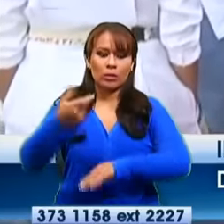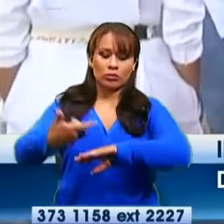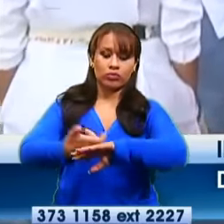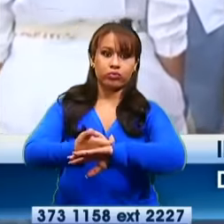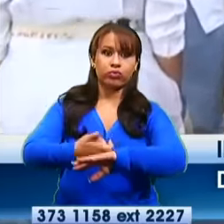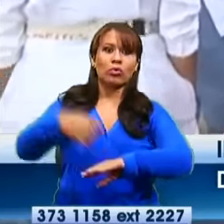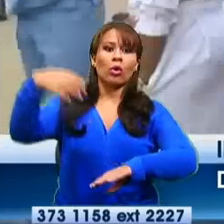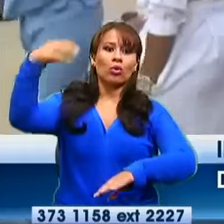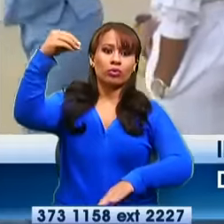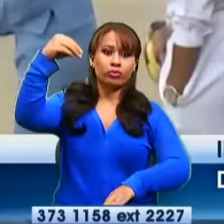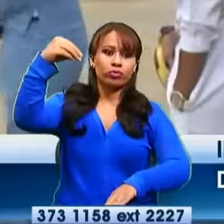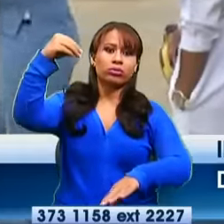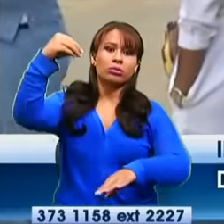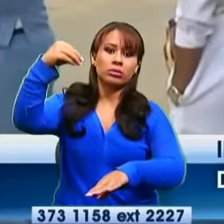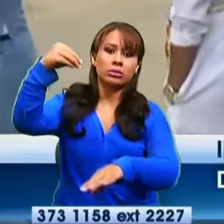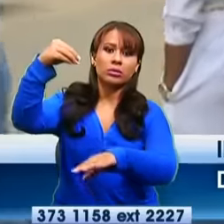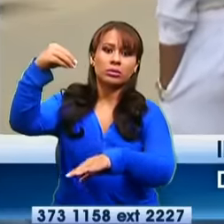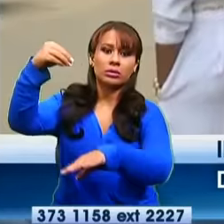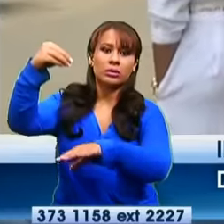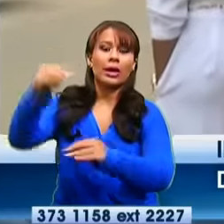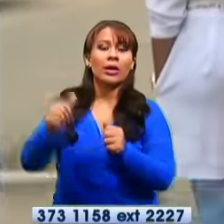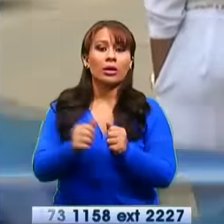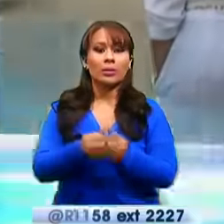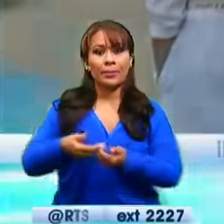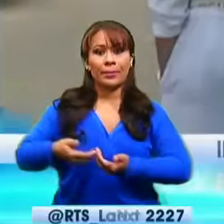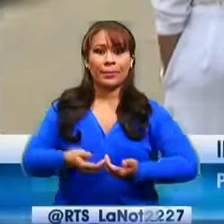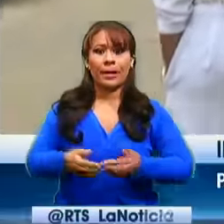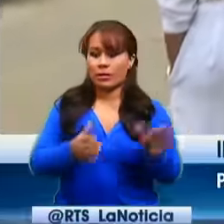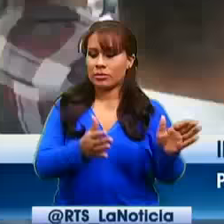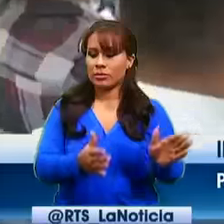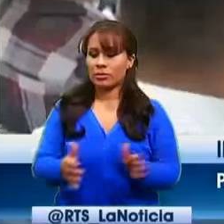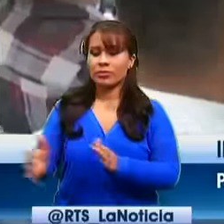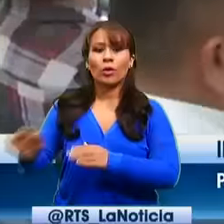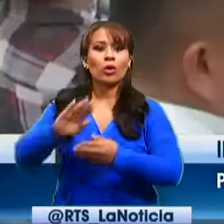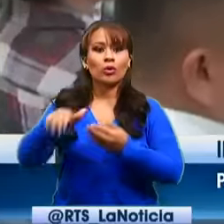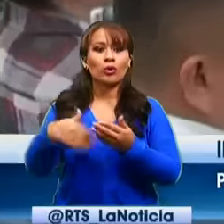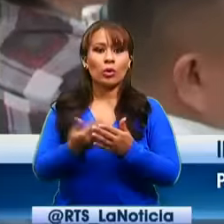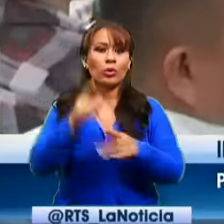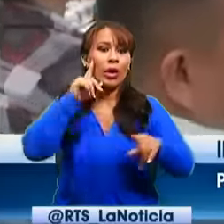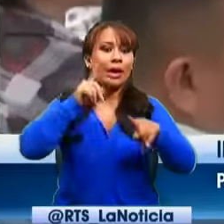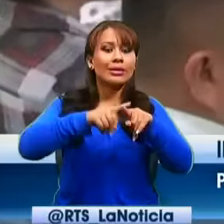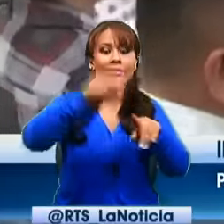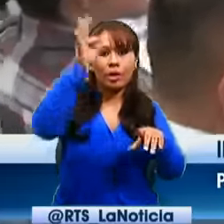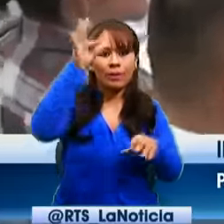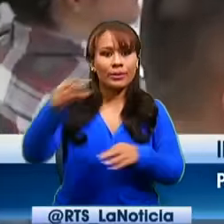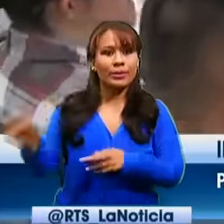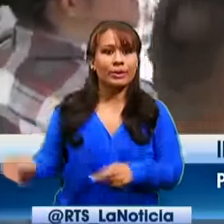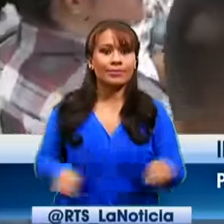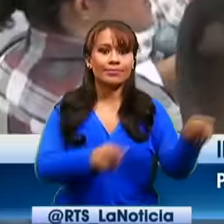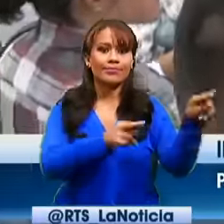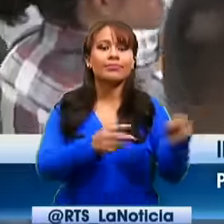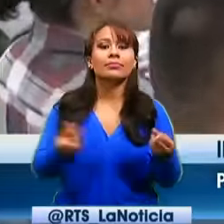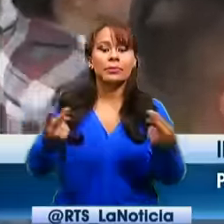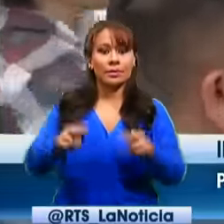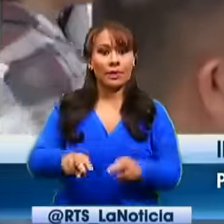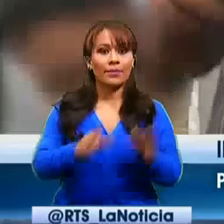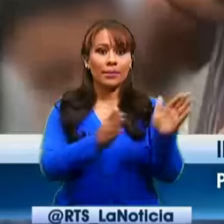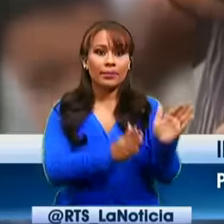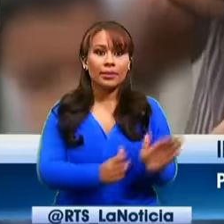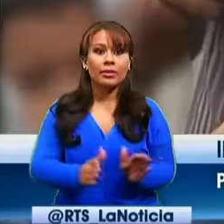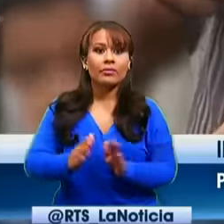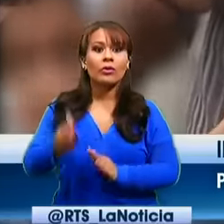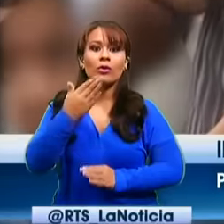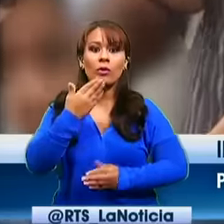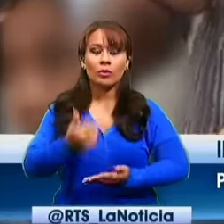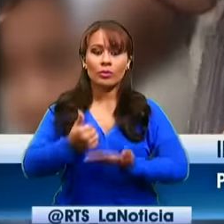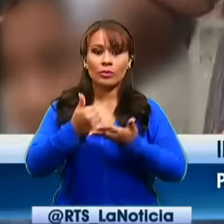no no registramos pacientes complicados fueron todos referidos a otras casas asistenciales se activó nuestro plan de con